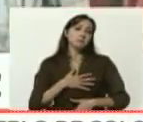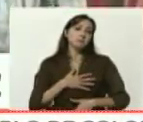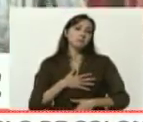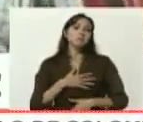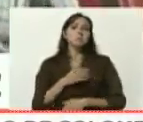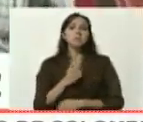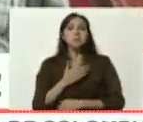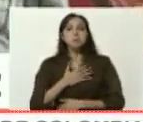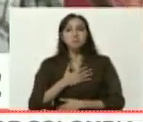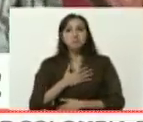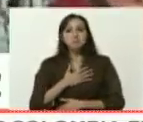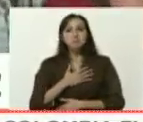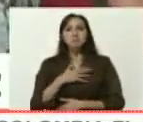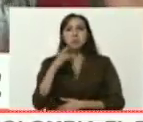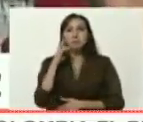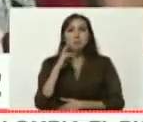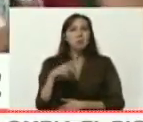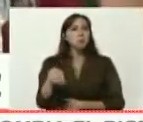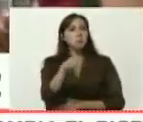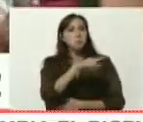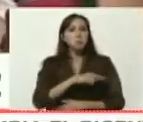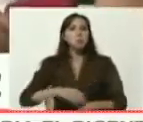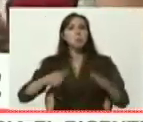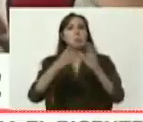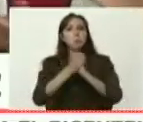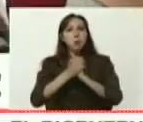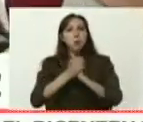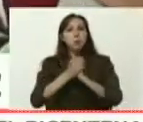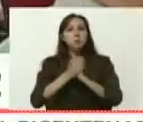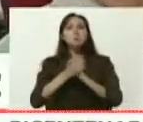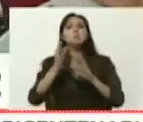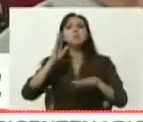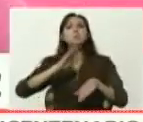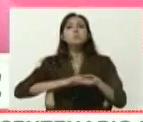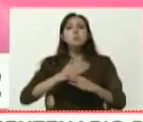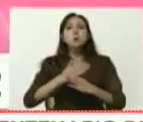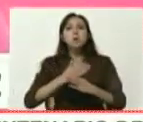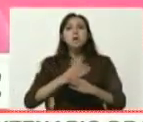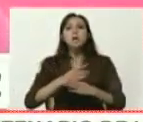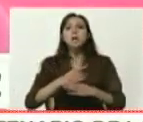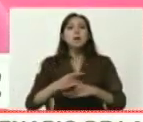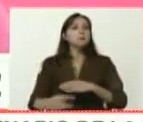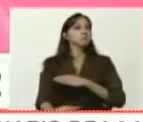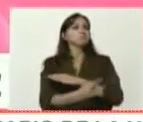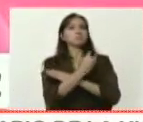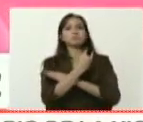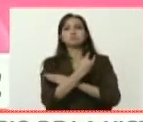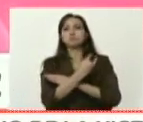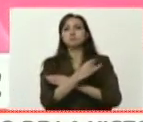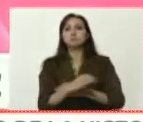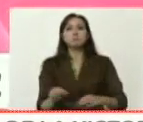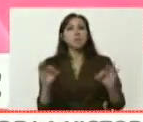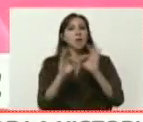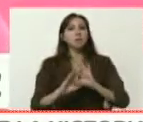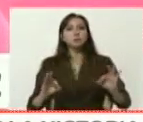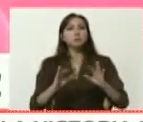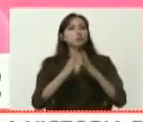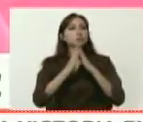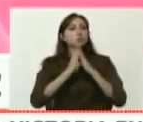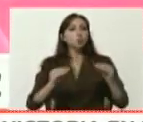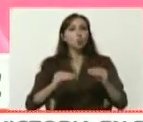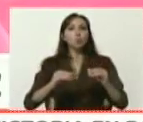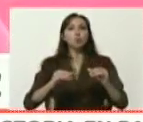acá, porque sé que los compañeros de Jorge Rodríguez Padre, ninguno ha traicionado. Todos están aquí al frente de la